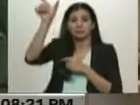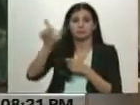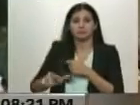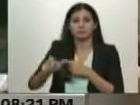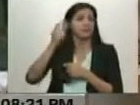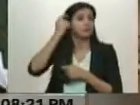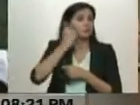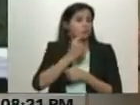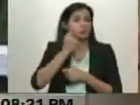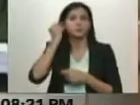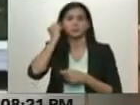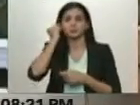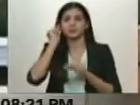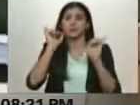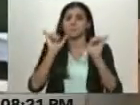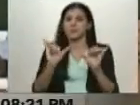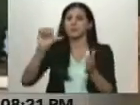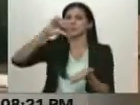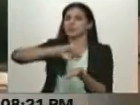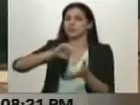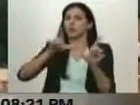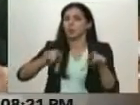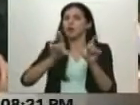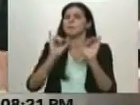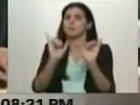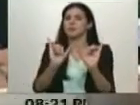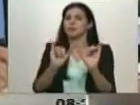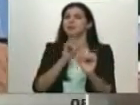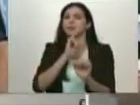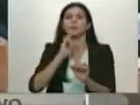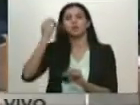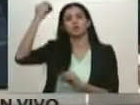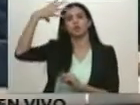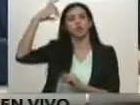Aquí estamos, miren, en el mismo epicentro, en este Salón Sol del Perú.